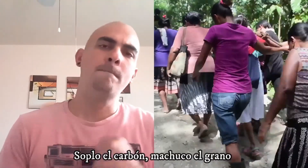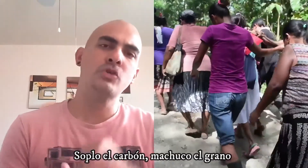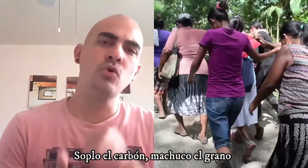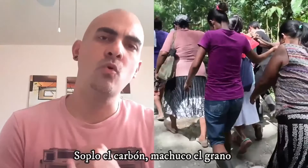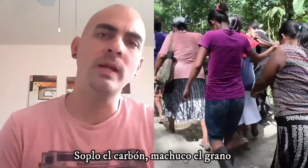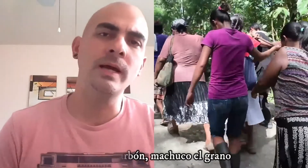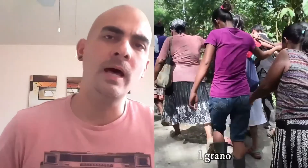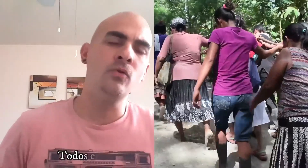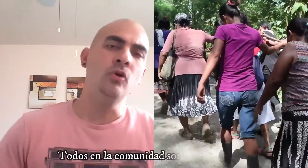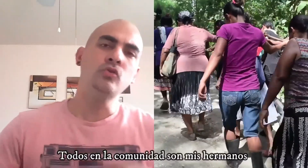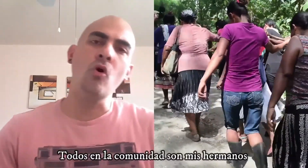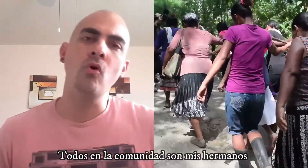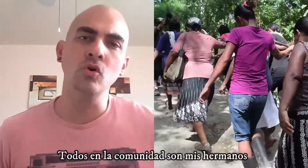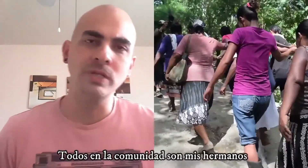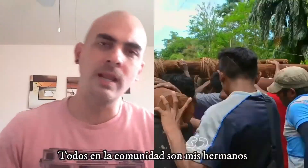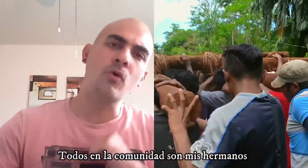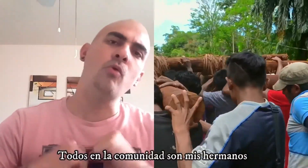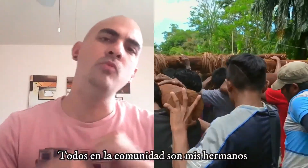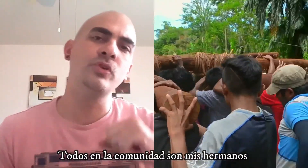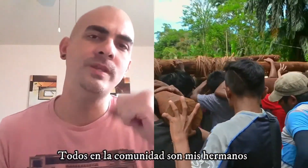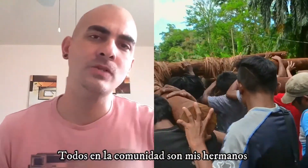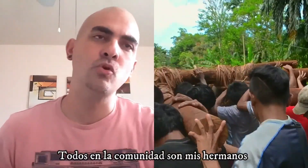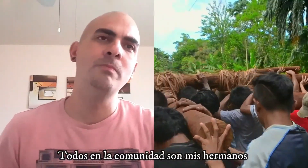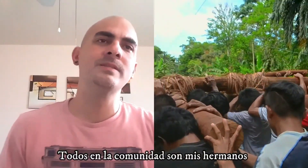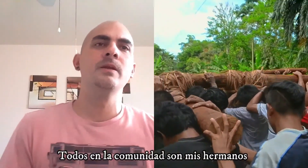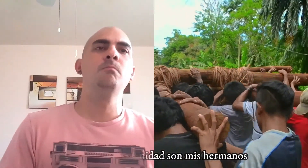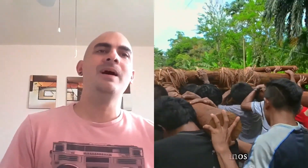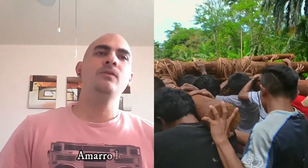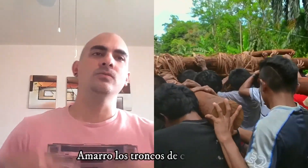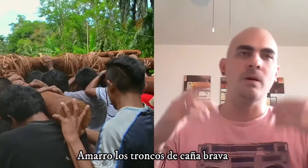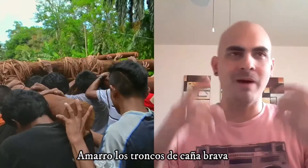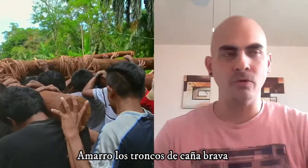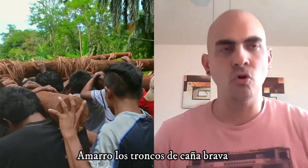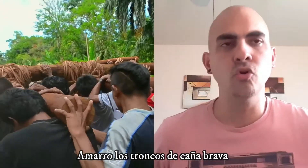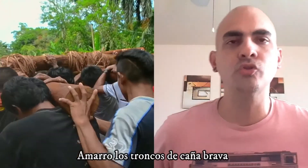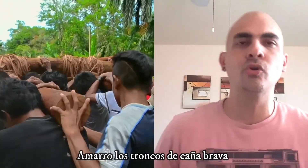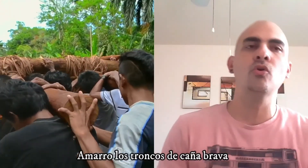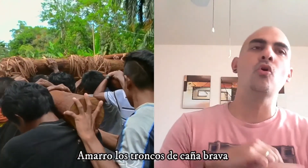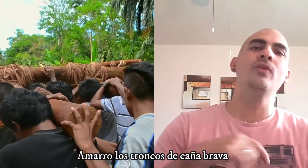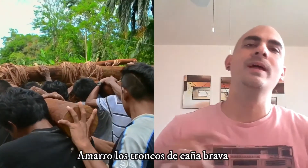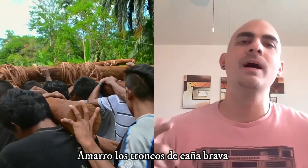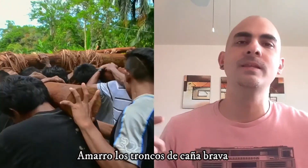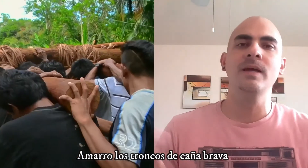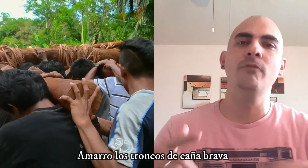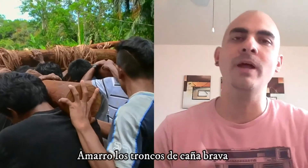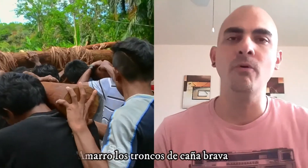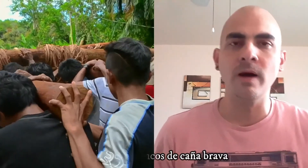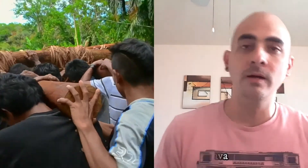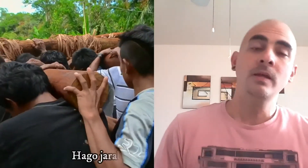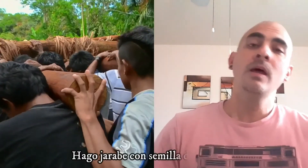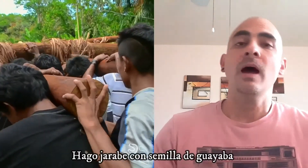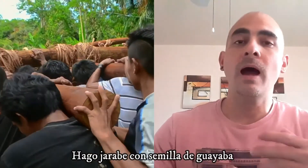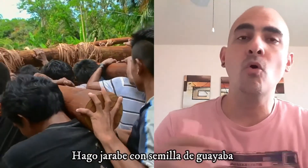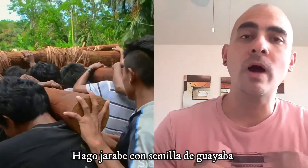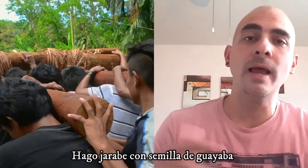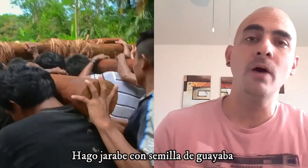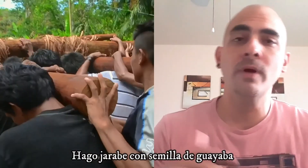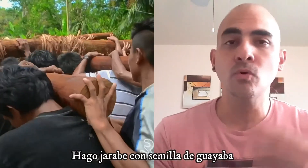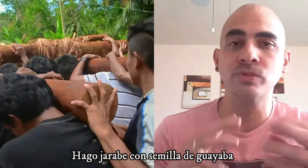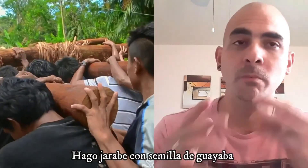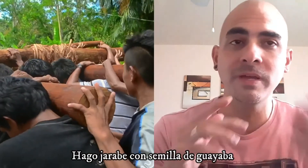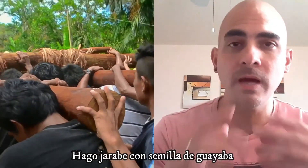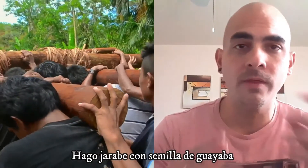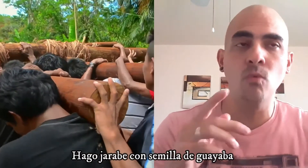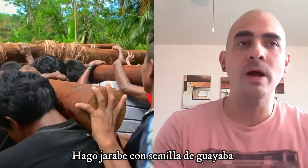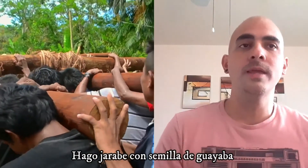Carbón, machuco el grano, todos en la comunidad son mis hermanos. Amarro los troncos de caña brava, hago